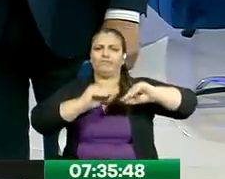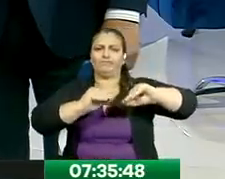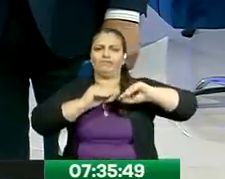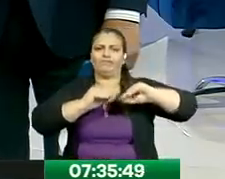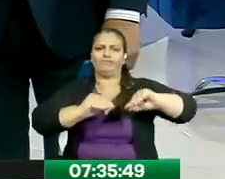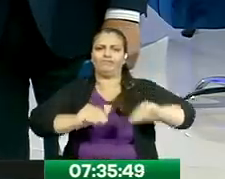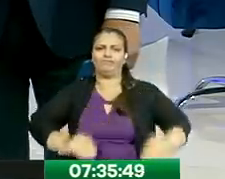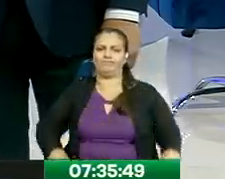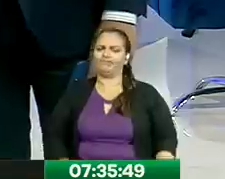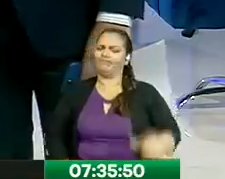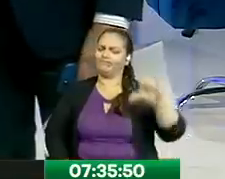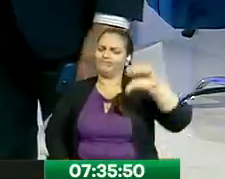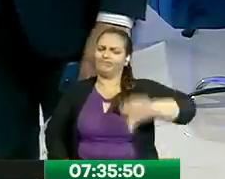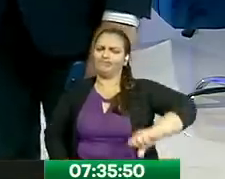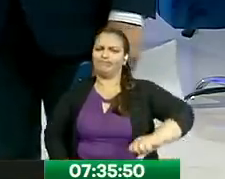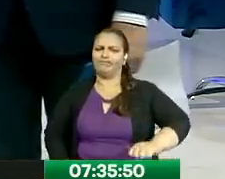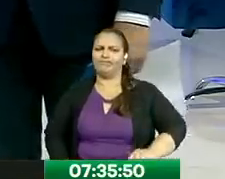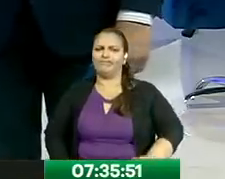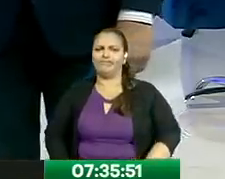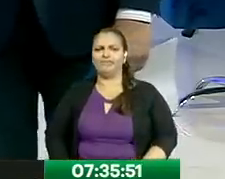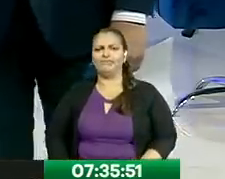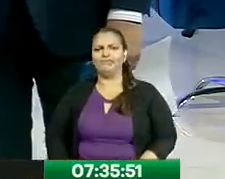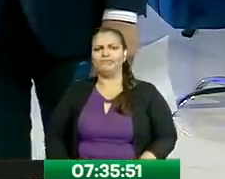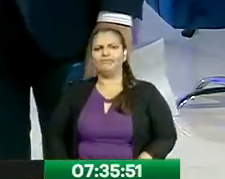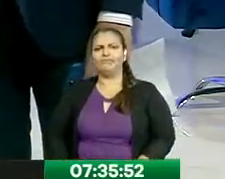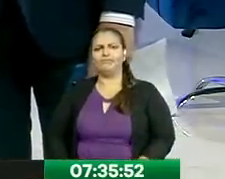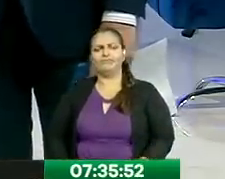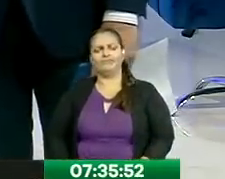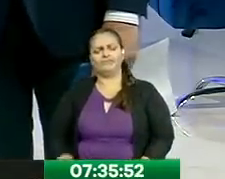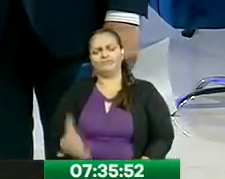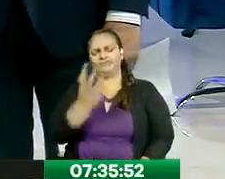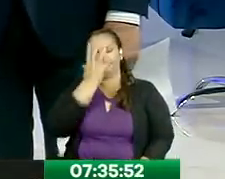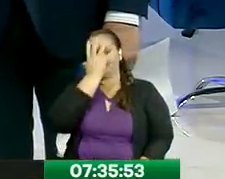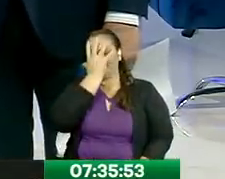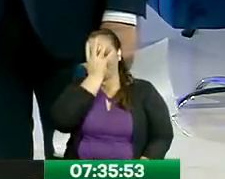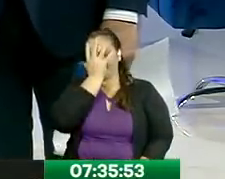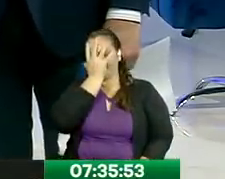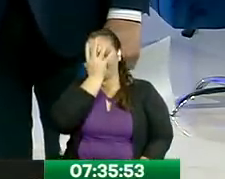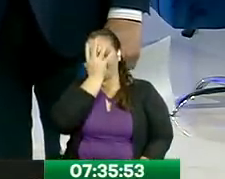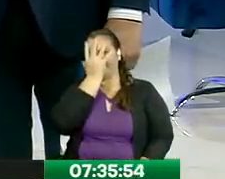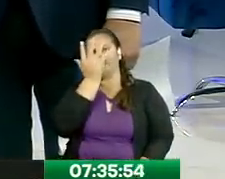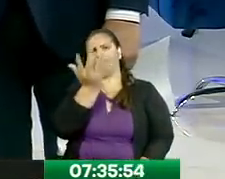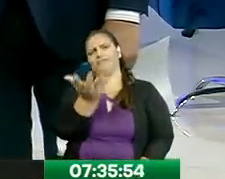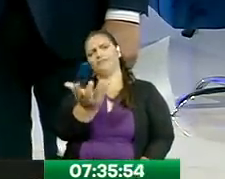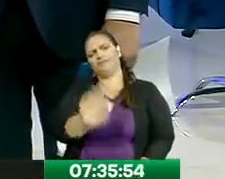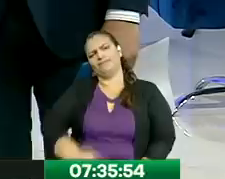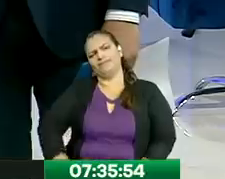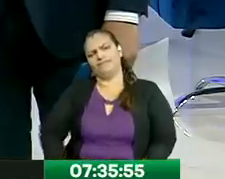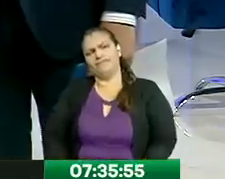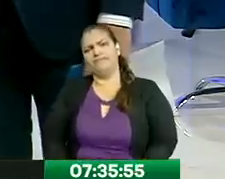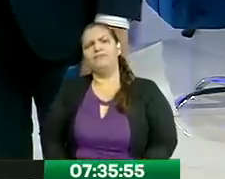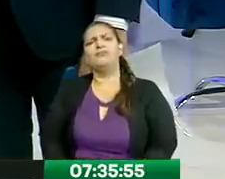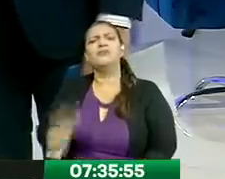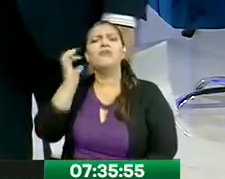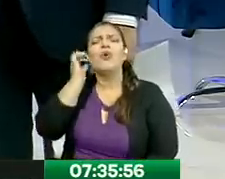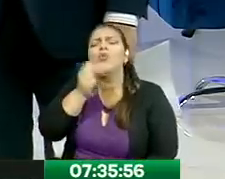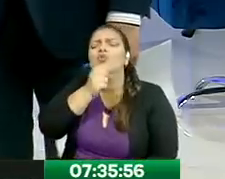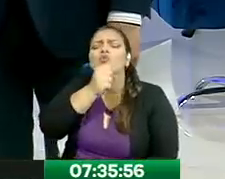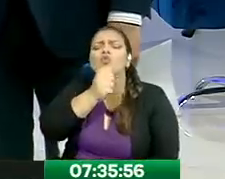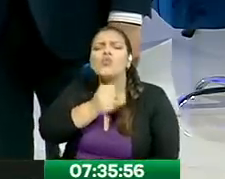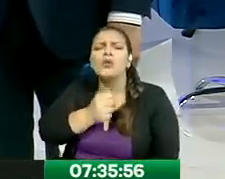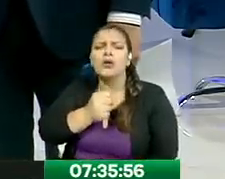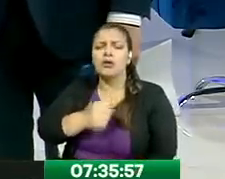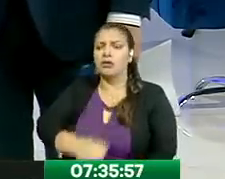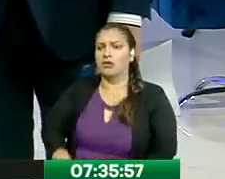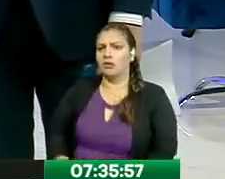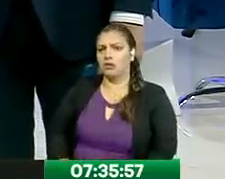y sus fechorías y esa es la palabra vergonzoso propósito de aquellos y también utilizan una adulta mayor o sea ellos